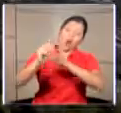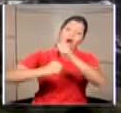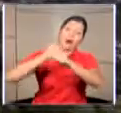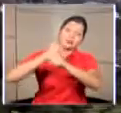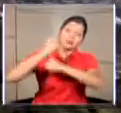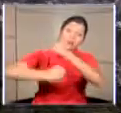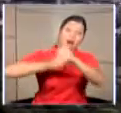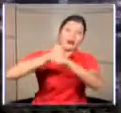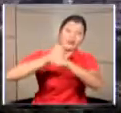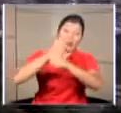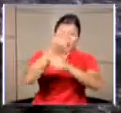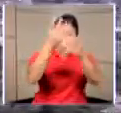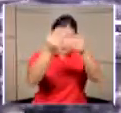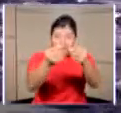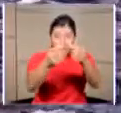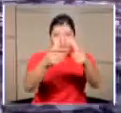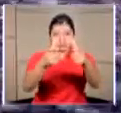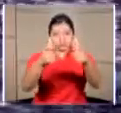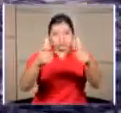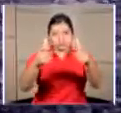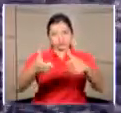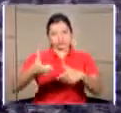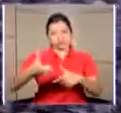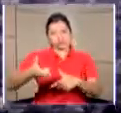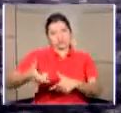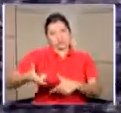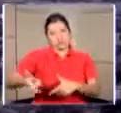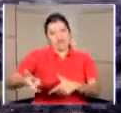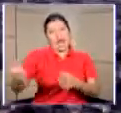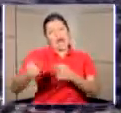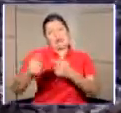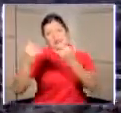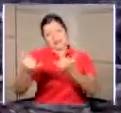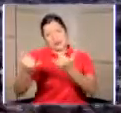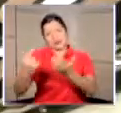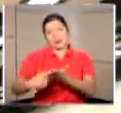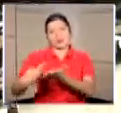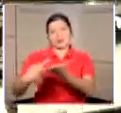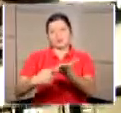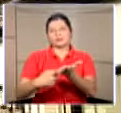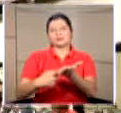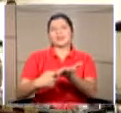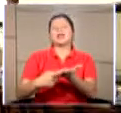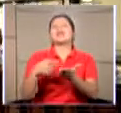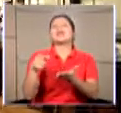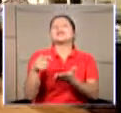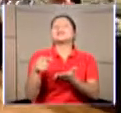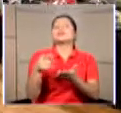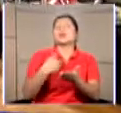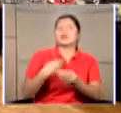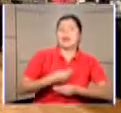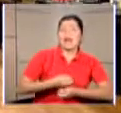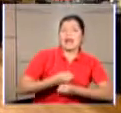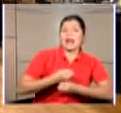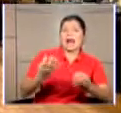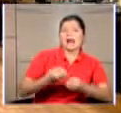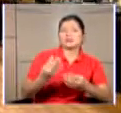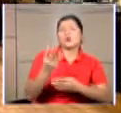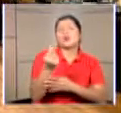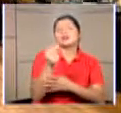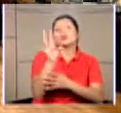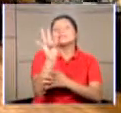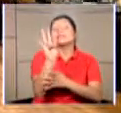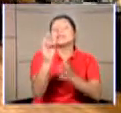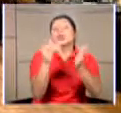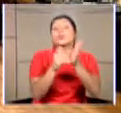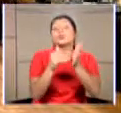ese también se fue incrementando, hasta llegar al que actualmente se discute en el Congreso, el cual establece gastos por unos